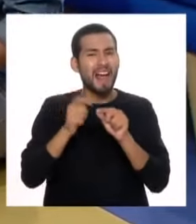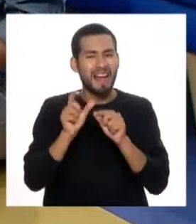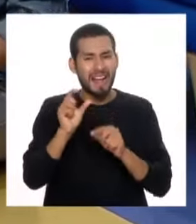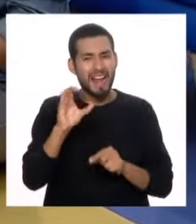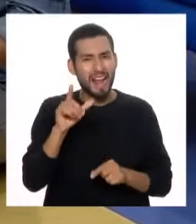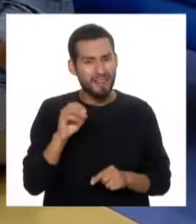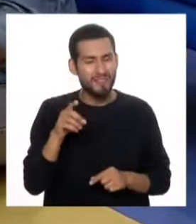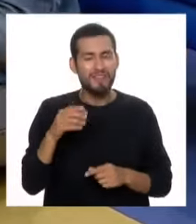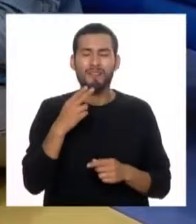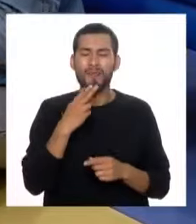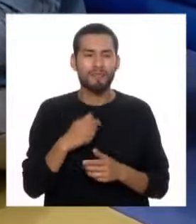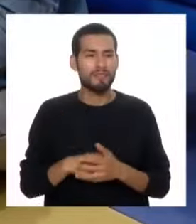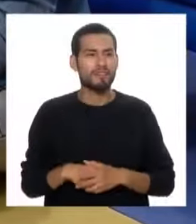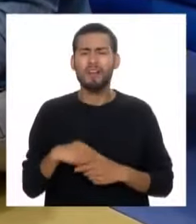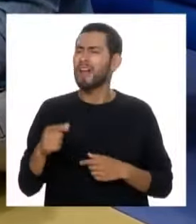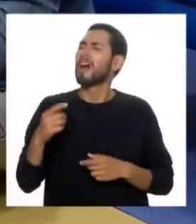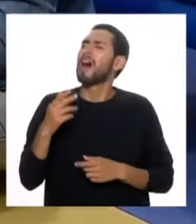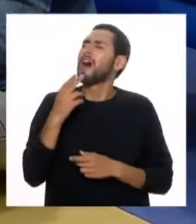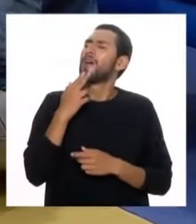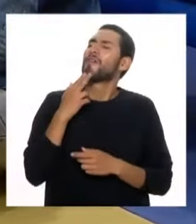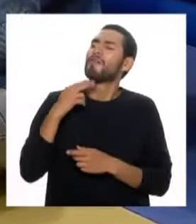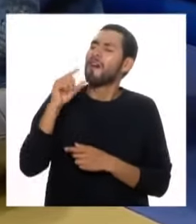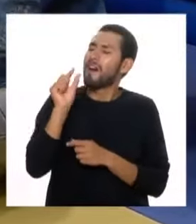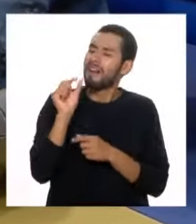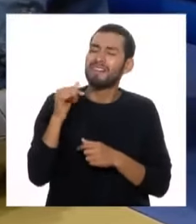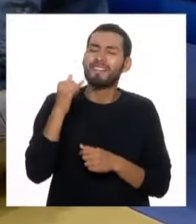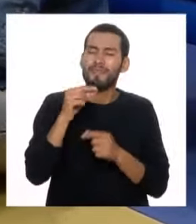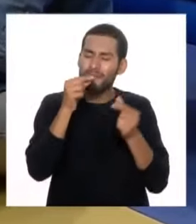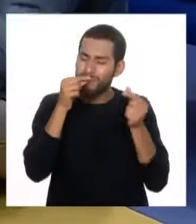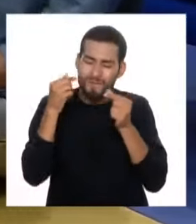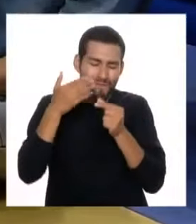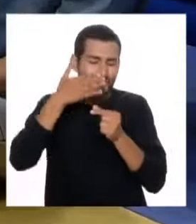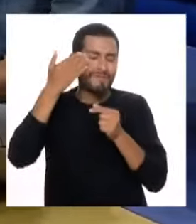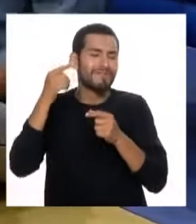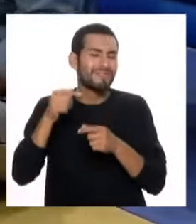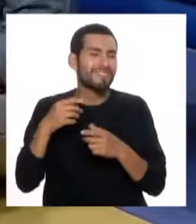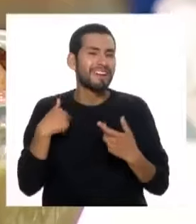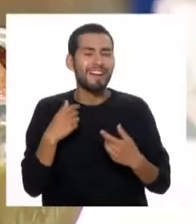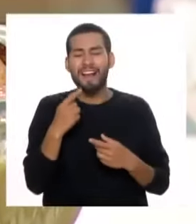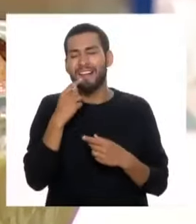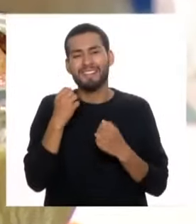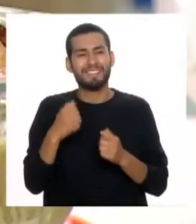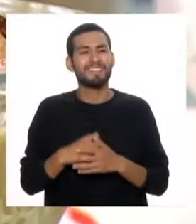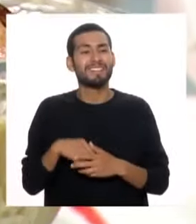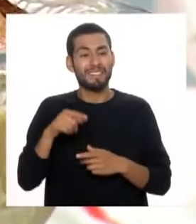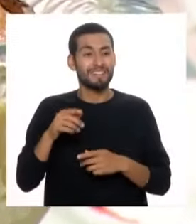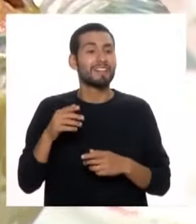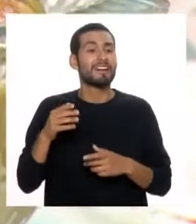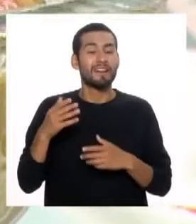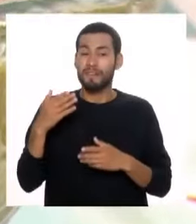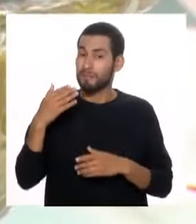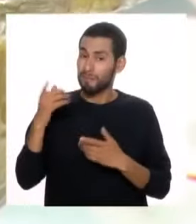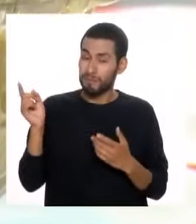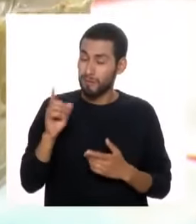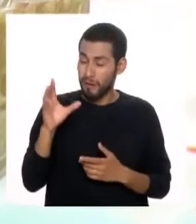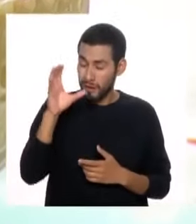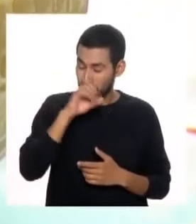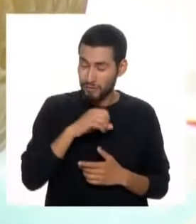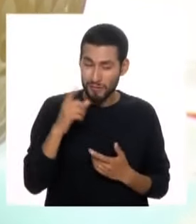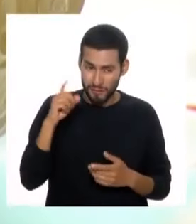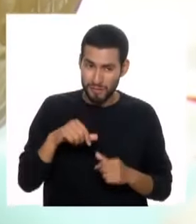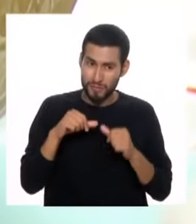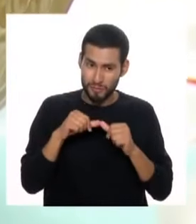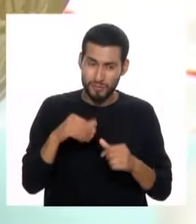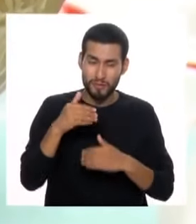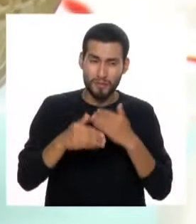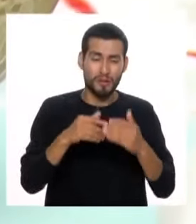la música. Azúcar, clavo y canela, claro, para rechinar la muela. Exacto. Los pregones, y eso es algo que no debería perderse. Deberían